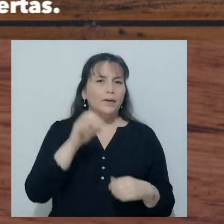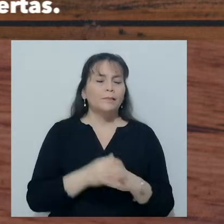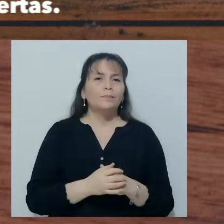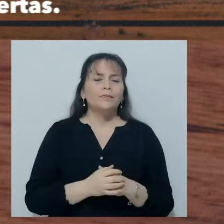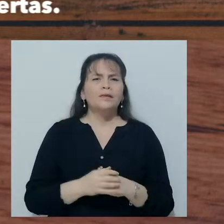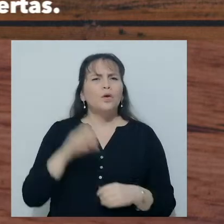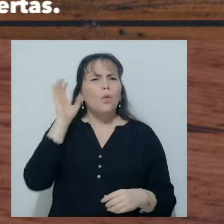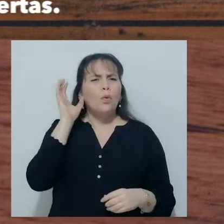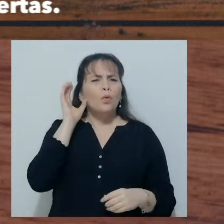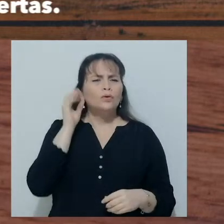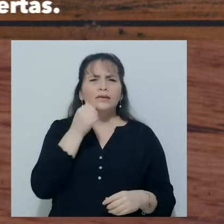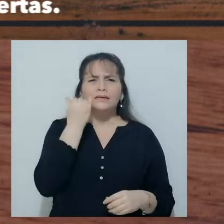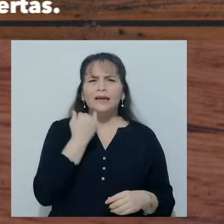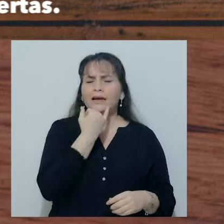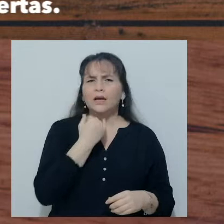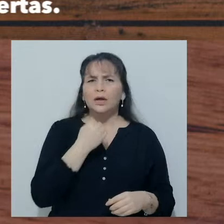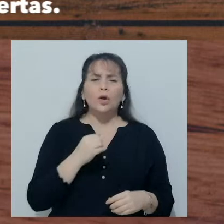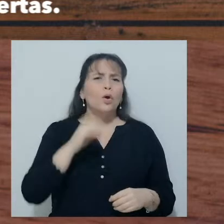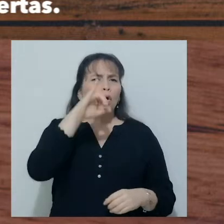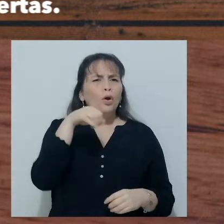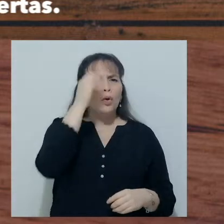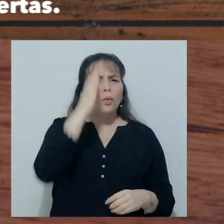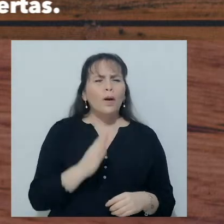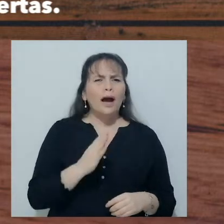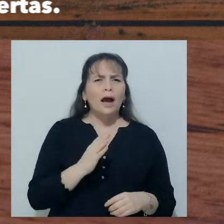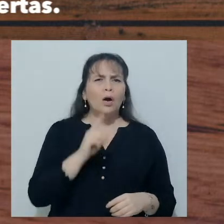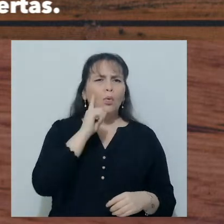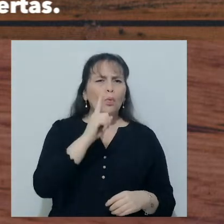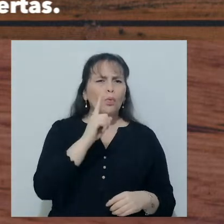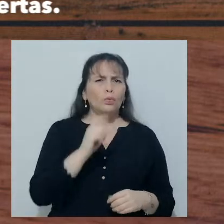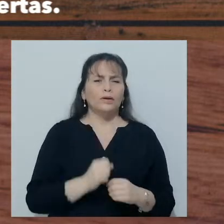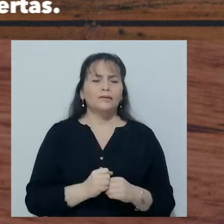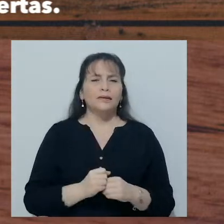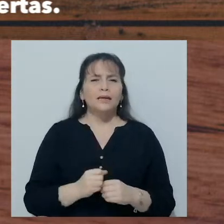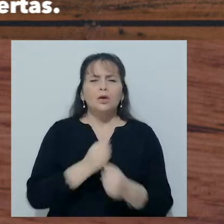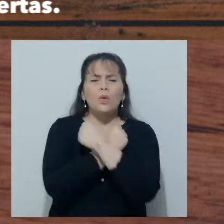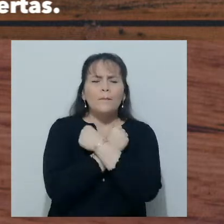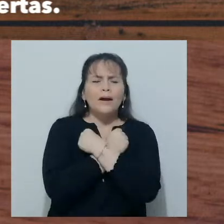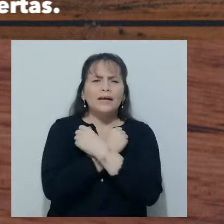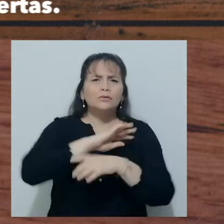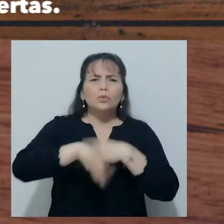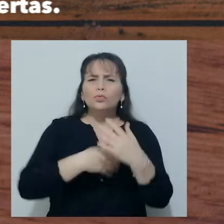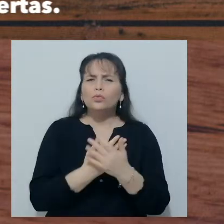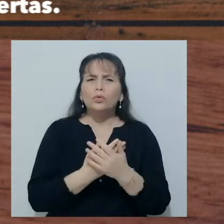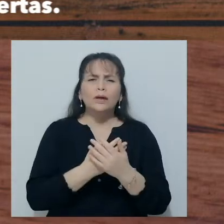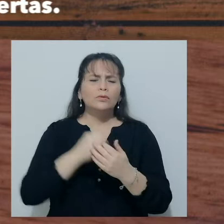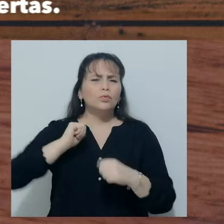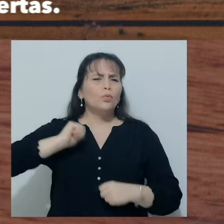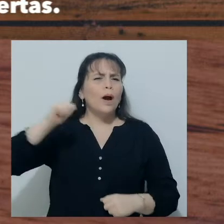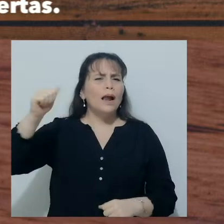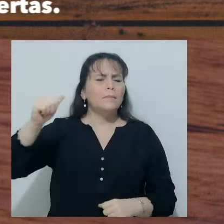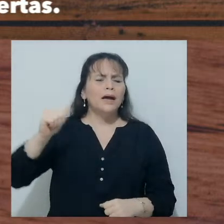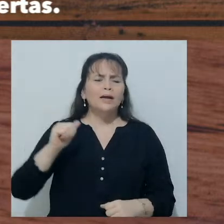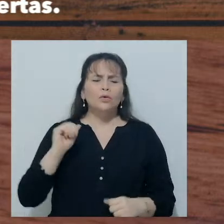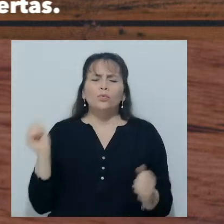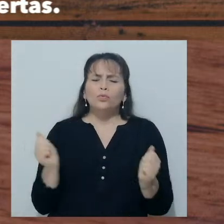es. Llamarás a Jehová tu Dios de todo tu corazón y de toda tu alma y con